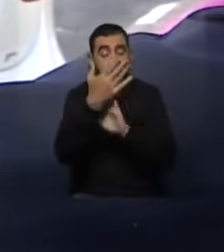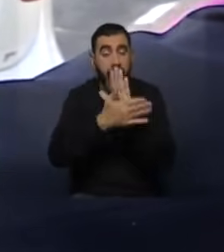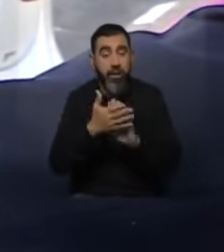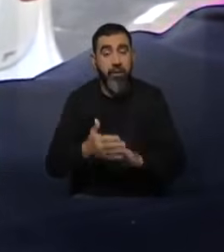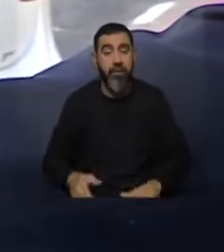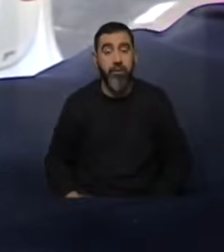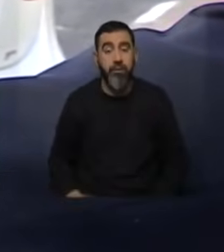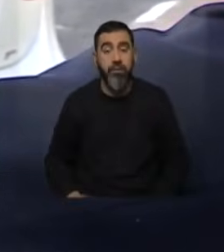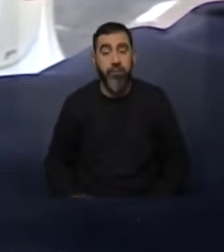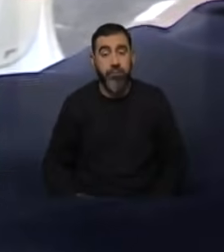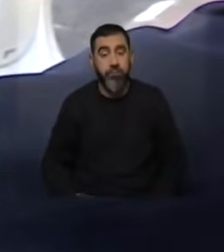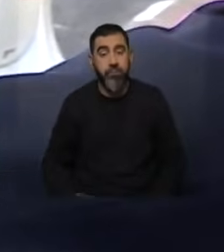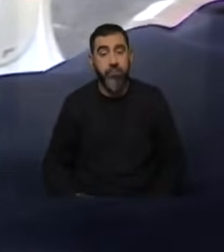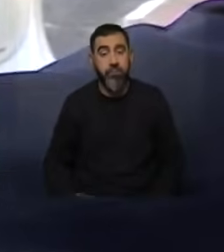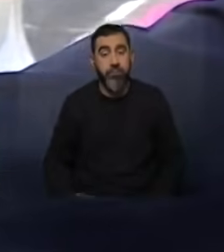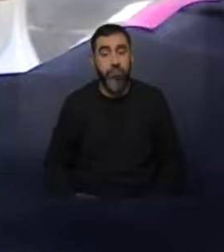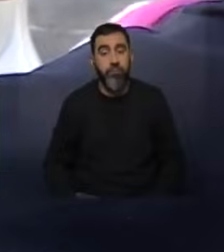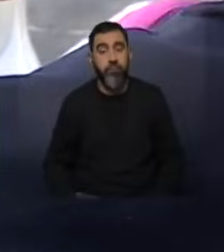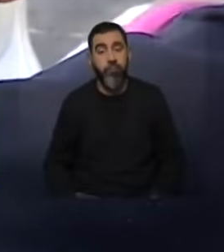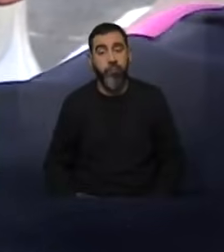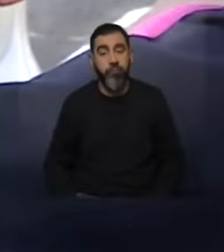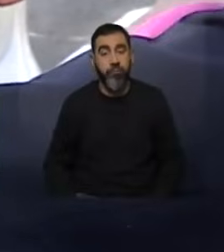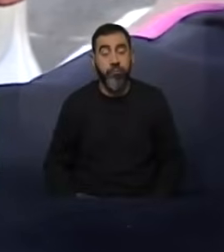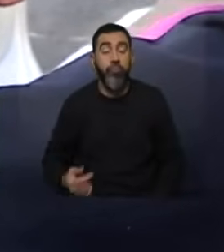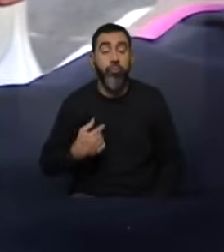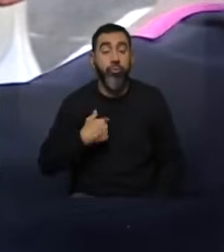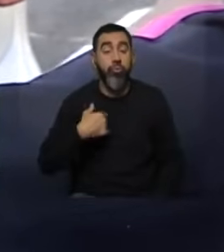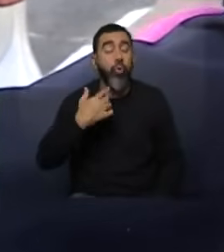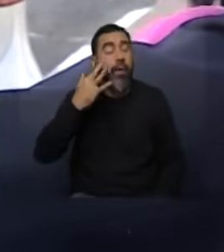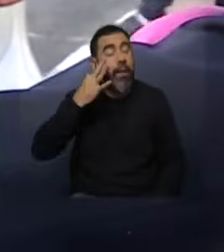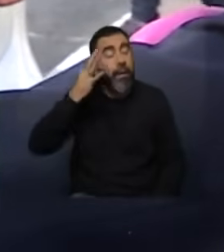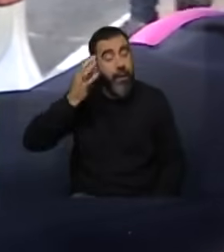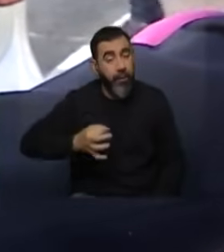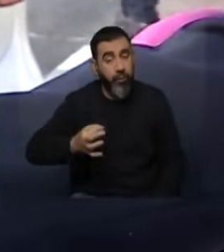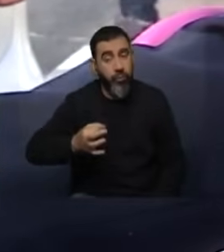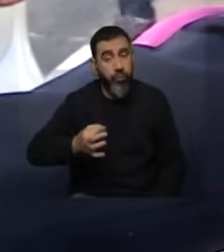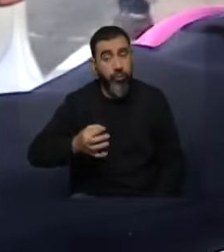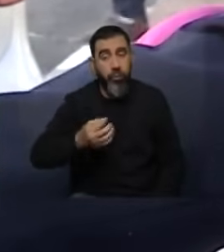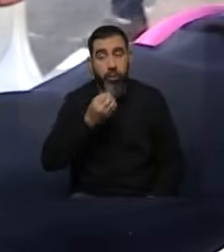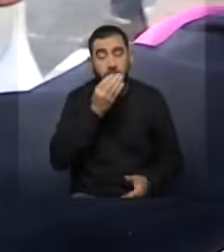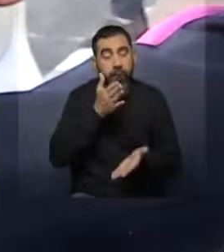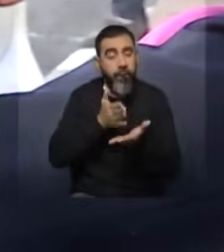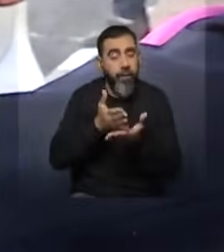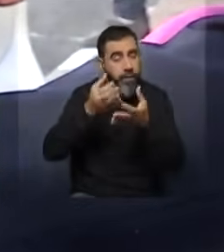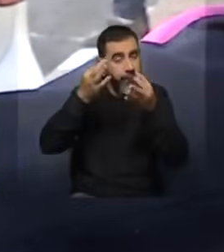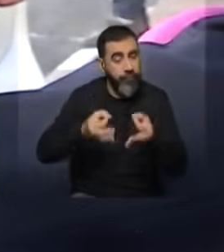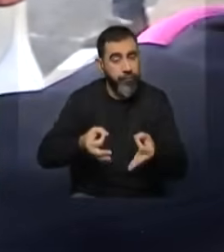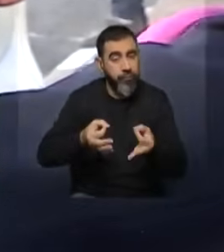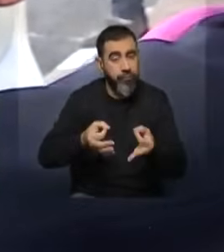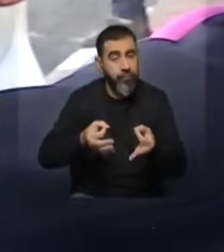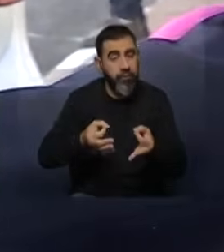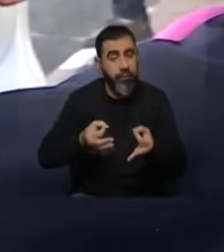de la nación y que En definitiva en mi impresión van En beneficio de de